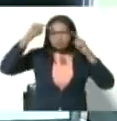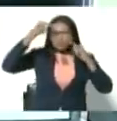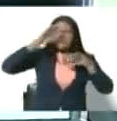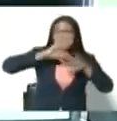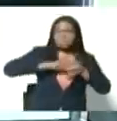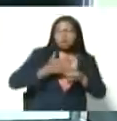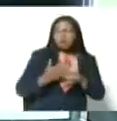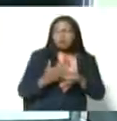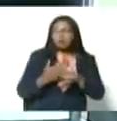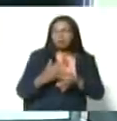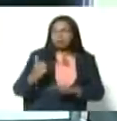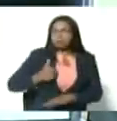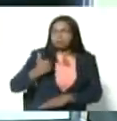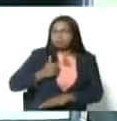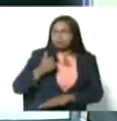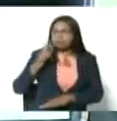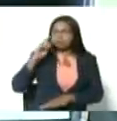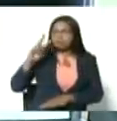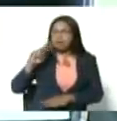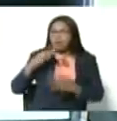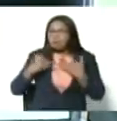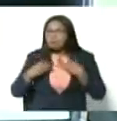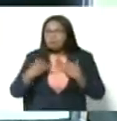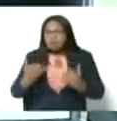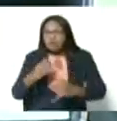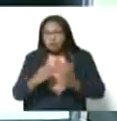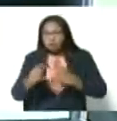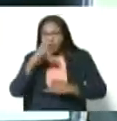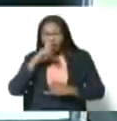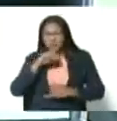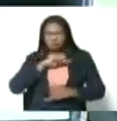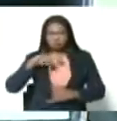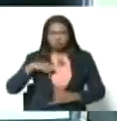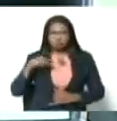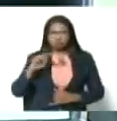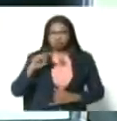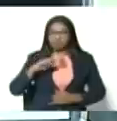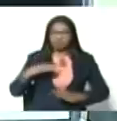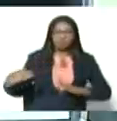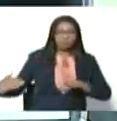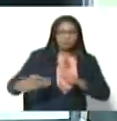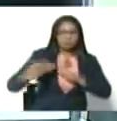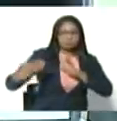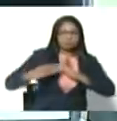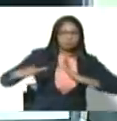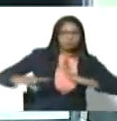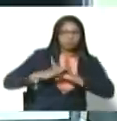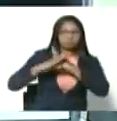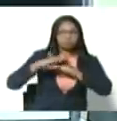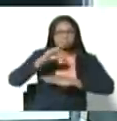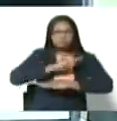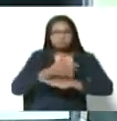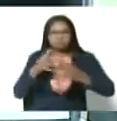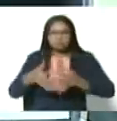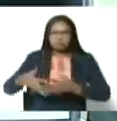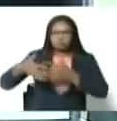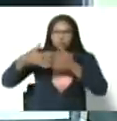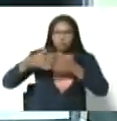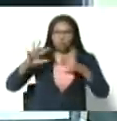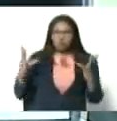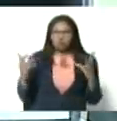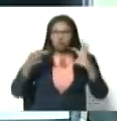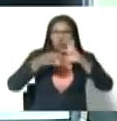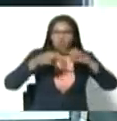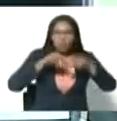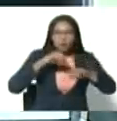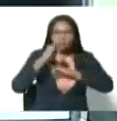es cualquier cosa la que ha tocado vivir en los últimos años. Ataques conjuntos del Imperio Norteamericano y todos sus aliados